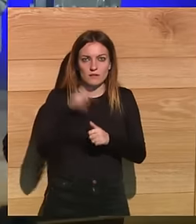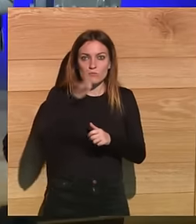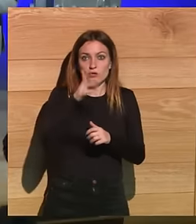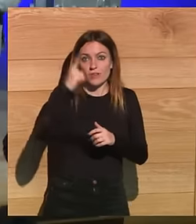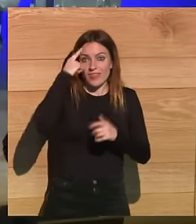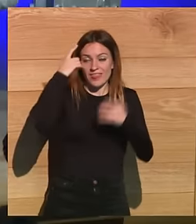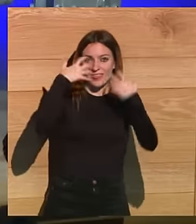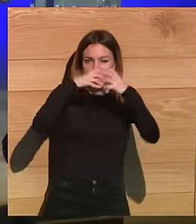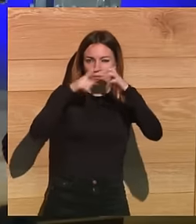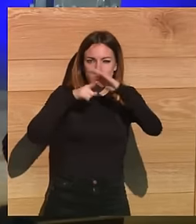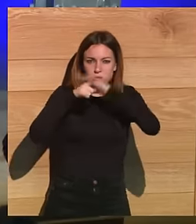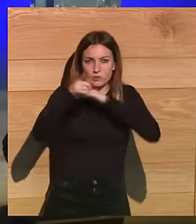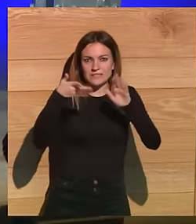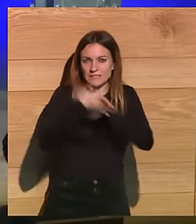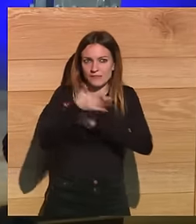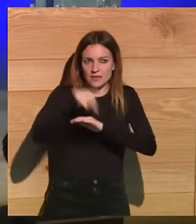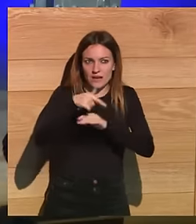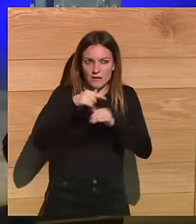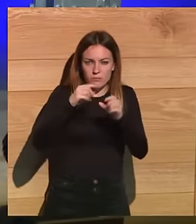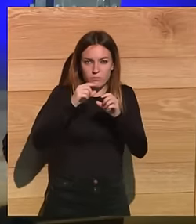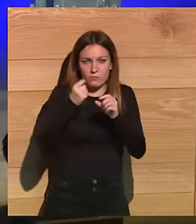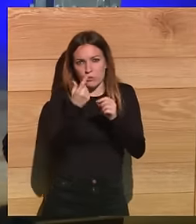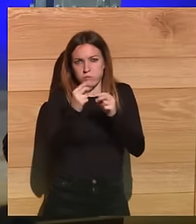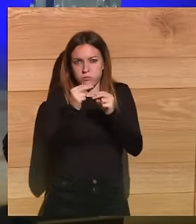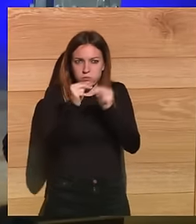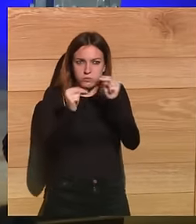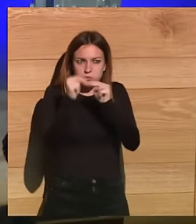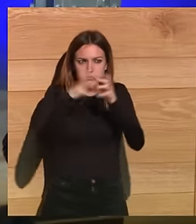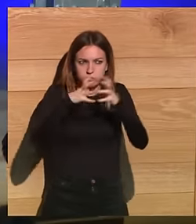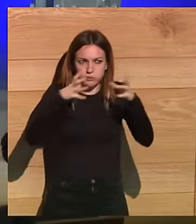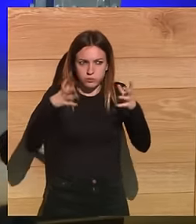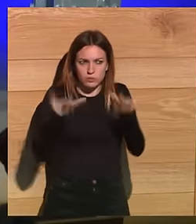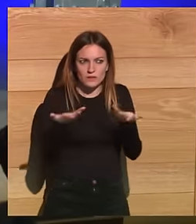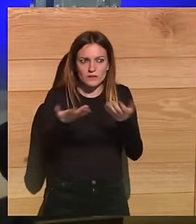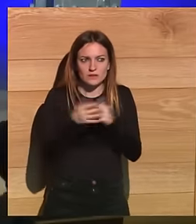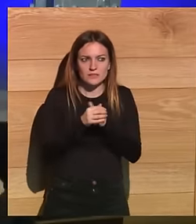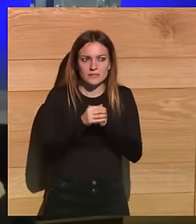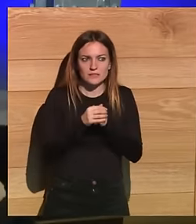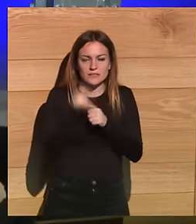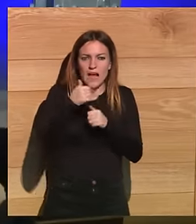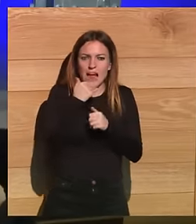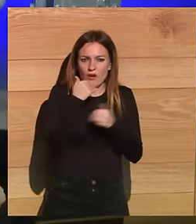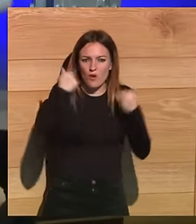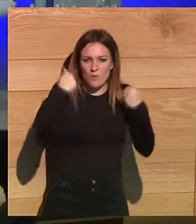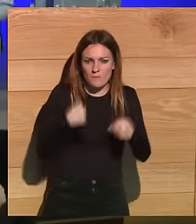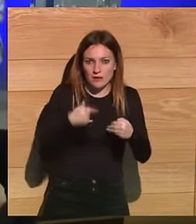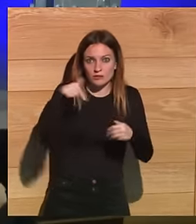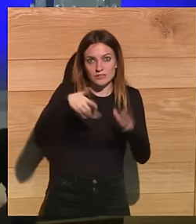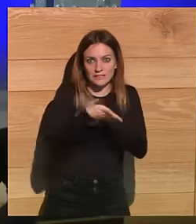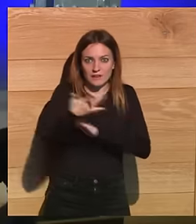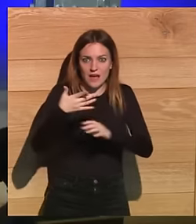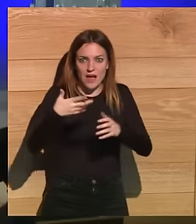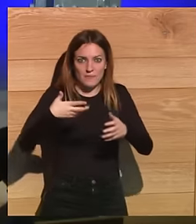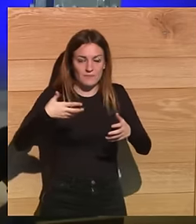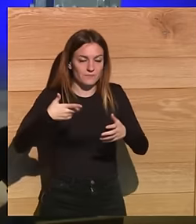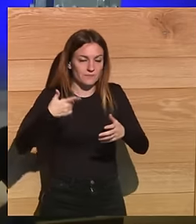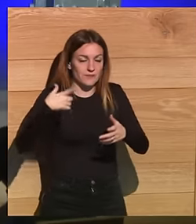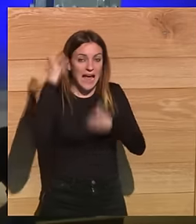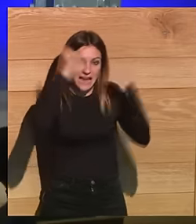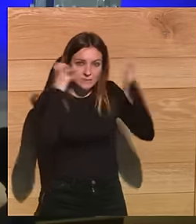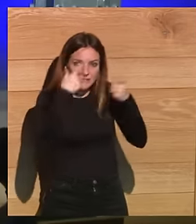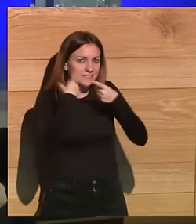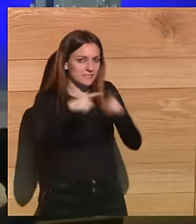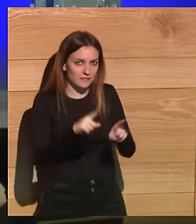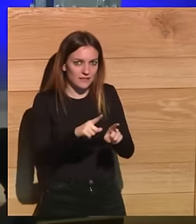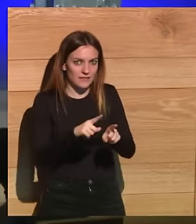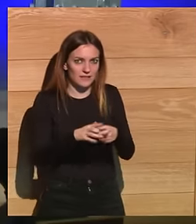del cerebro, que va formando estos pliegues. Esto lo vemos, es típico humano, es muy diferente al de un chimpancé por estos pliegues.